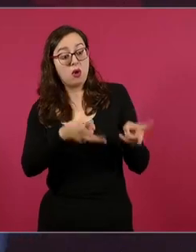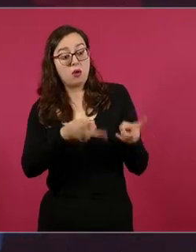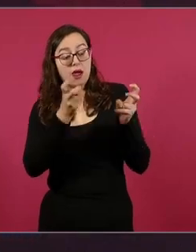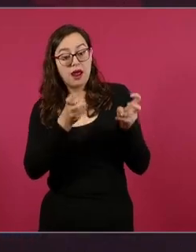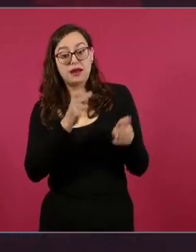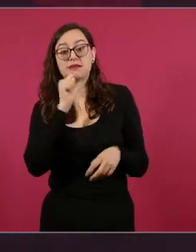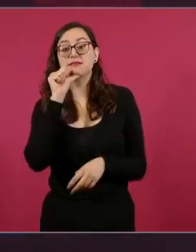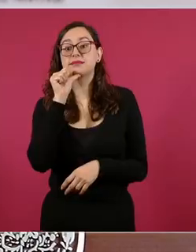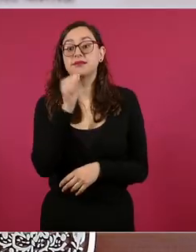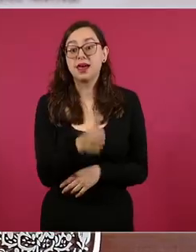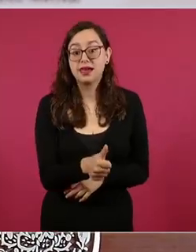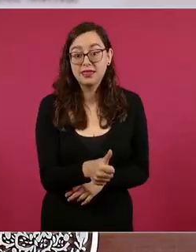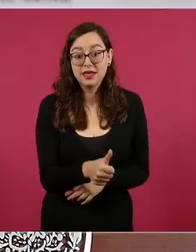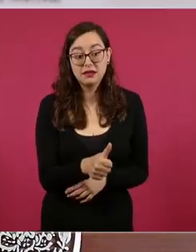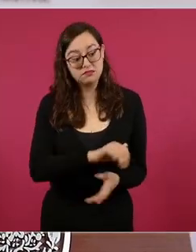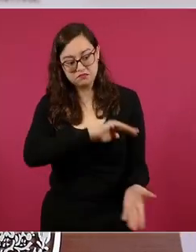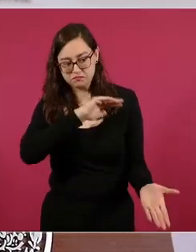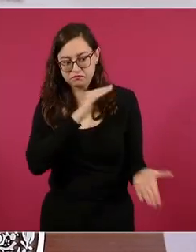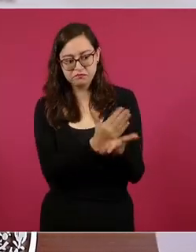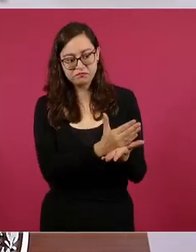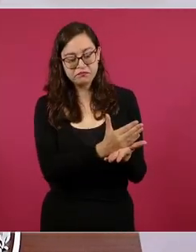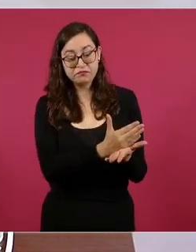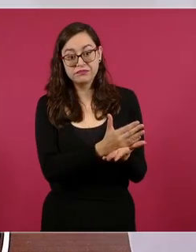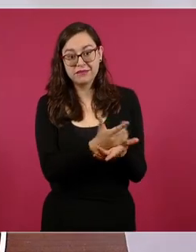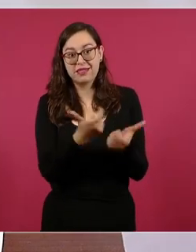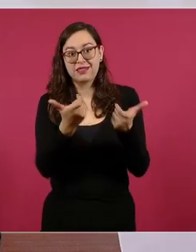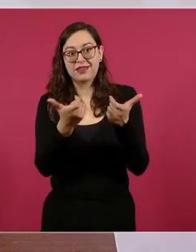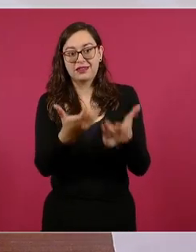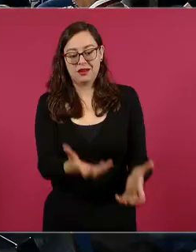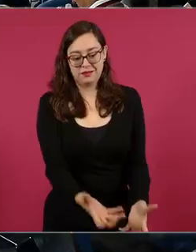¿Por qué no pones cuánto ahorramos?